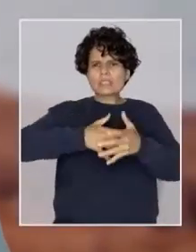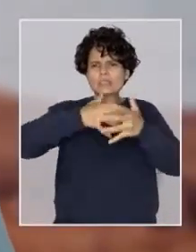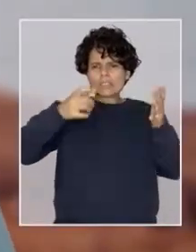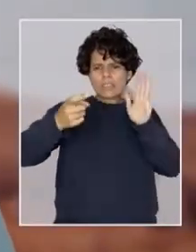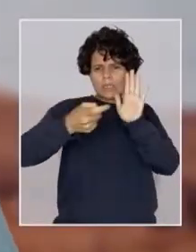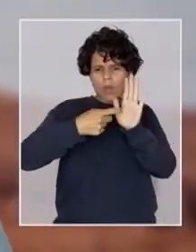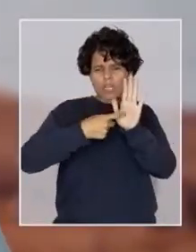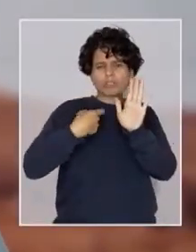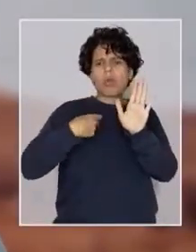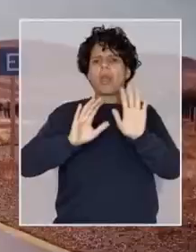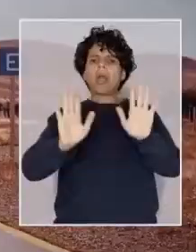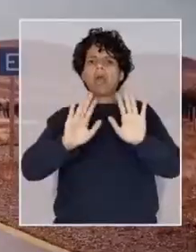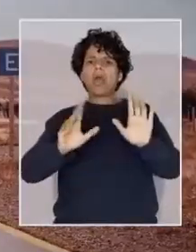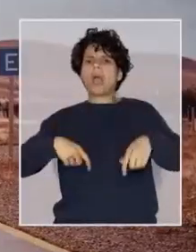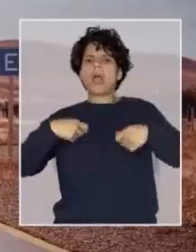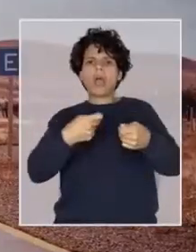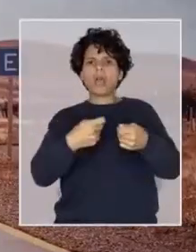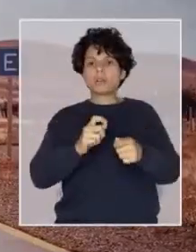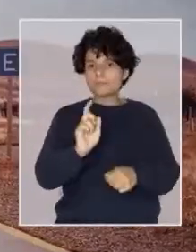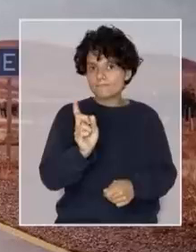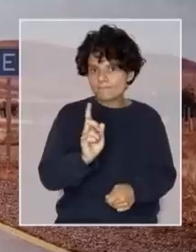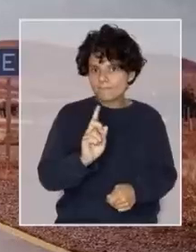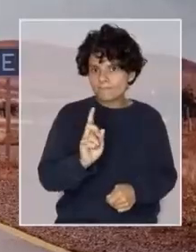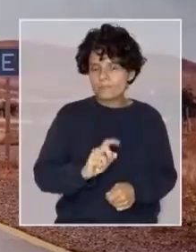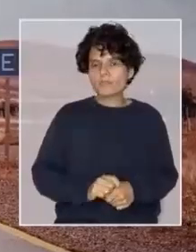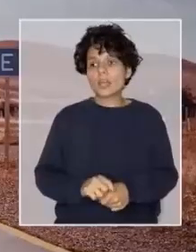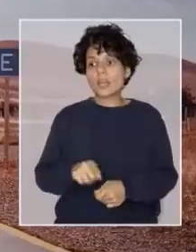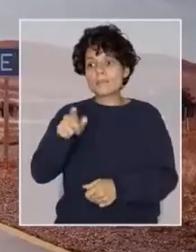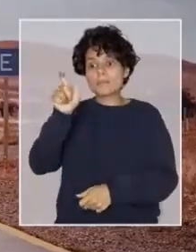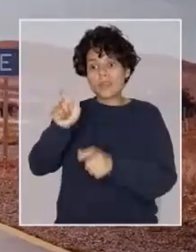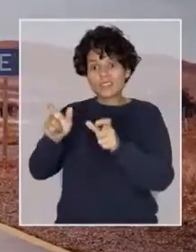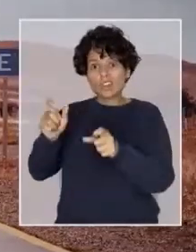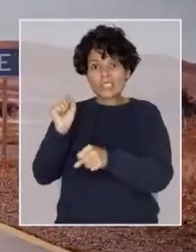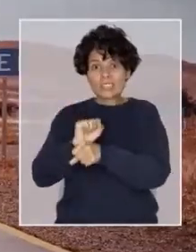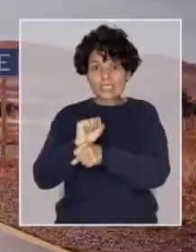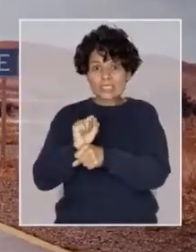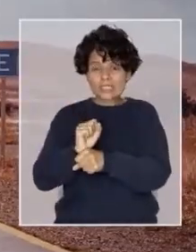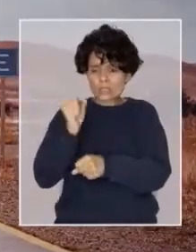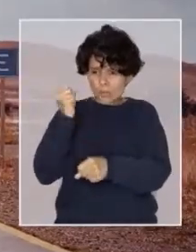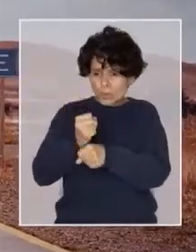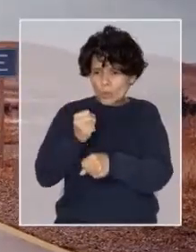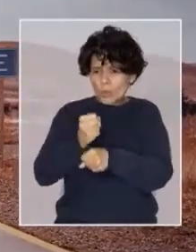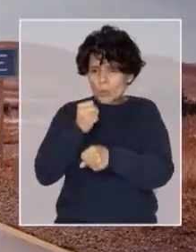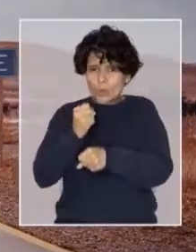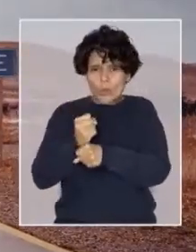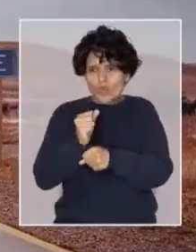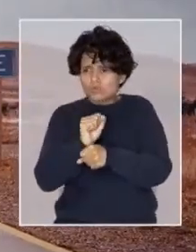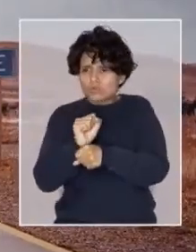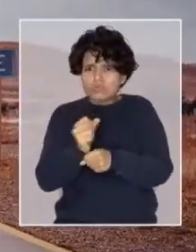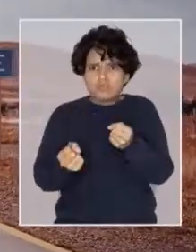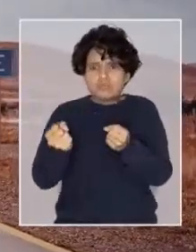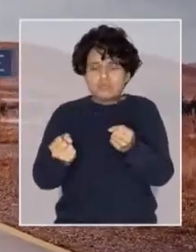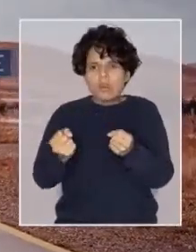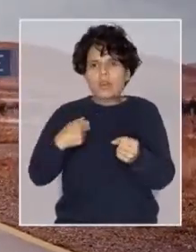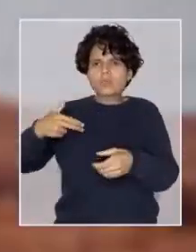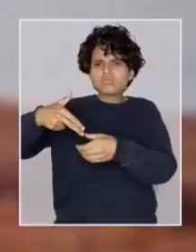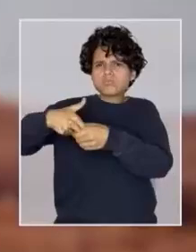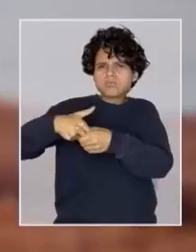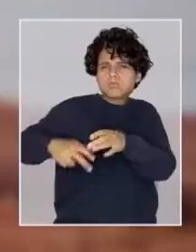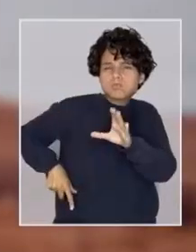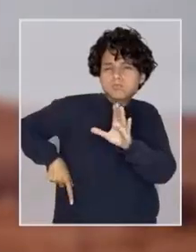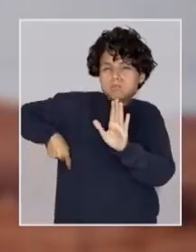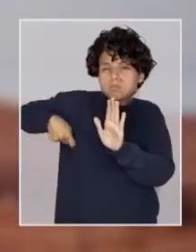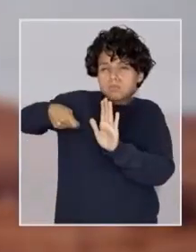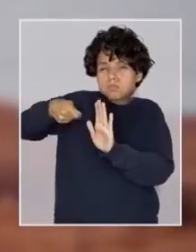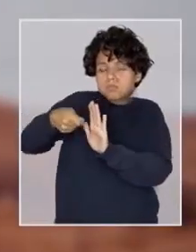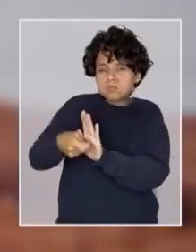empresas no paguen impuestos y que quien ocupa su único vehículo para trabajar gaste una parte importante de su sueldo en bencina.